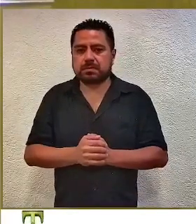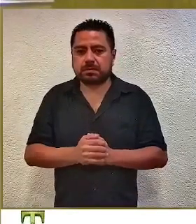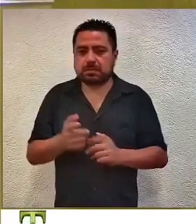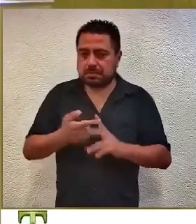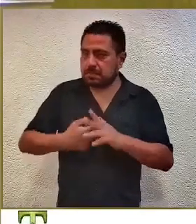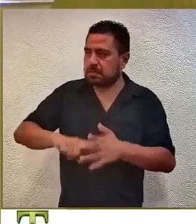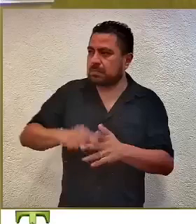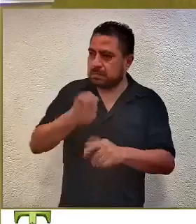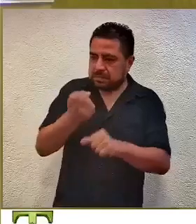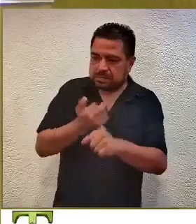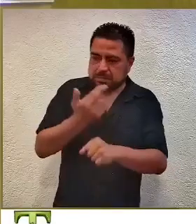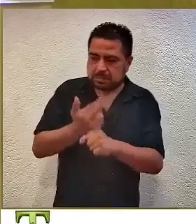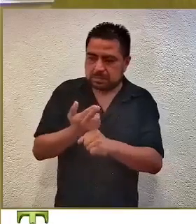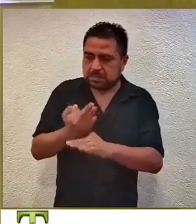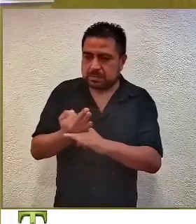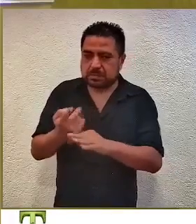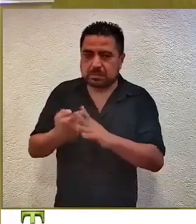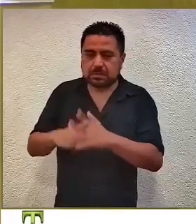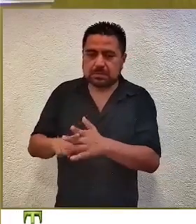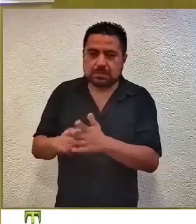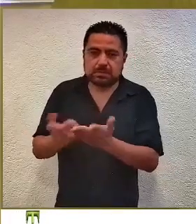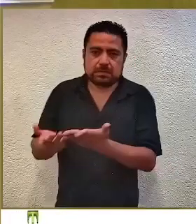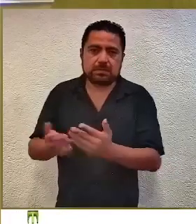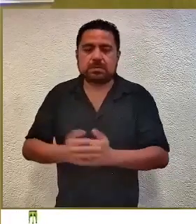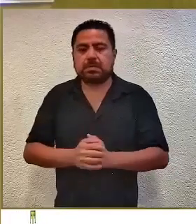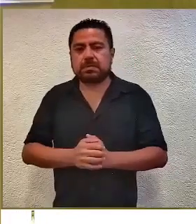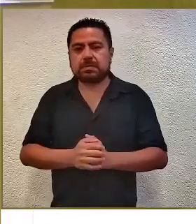Adelante, señor secretario.